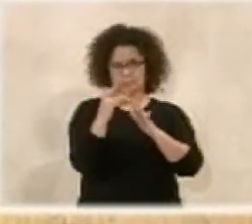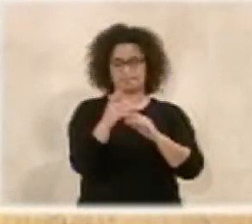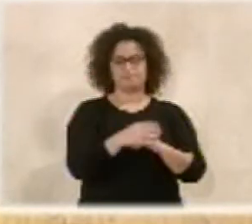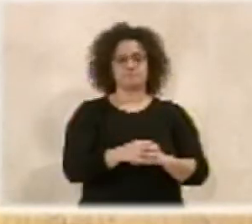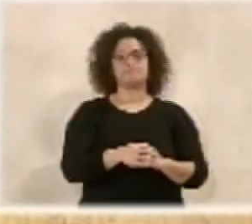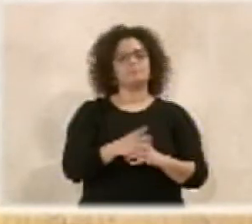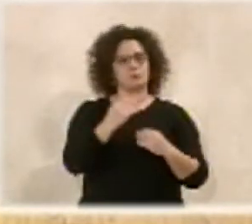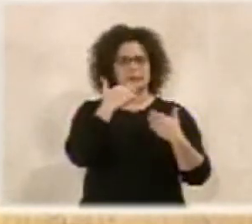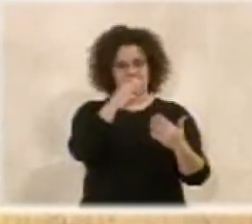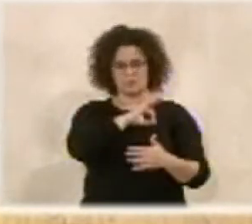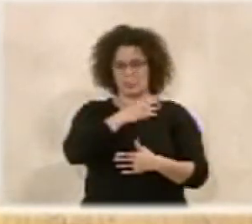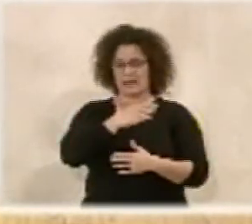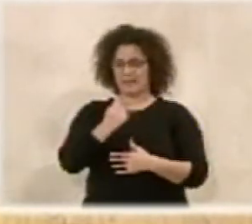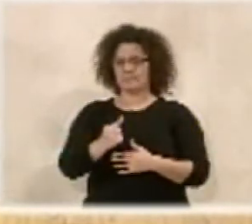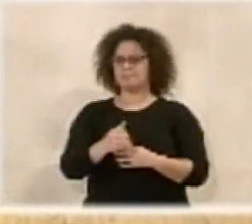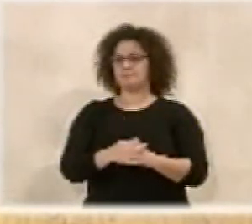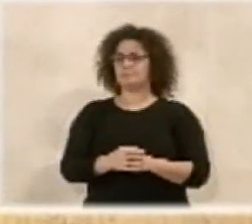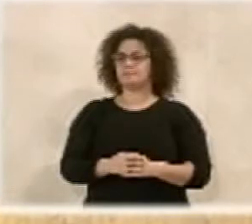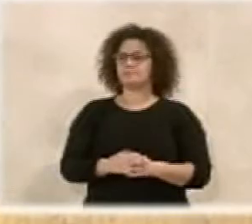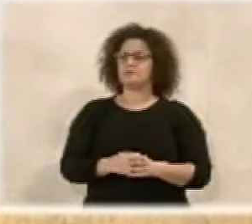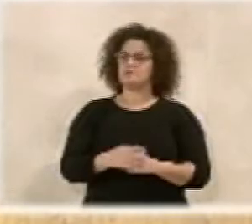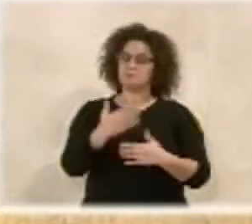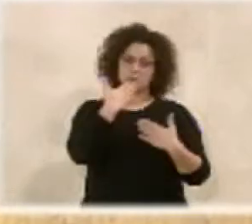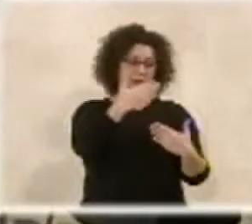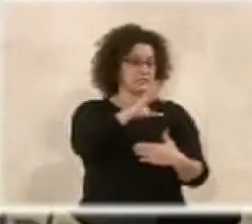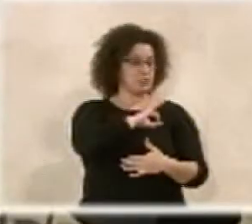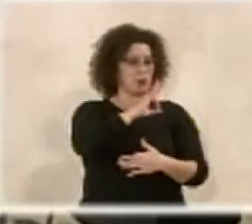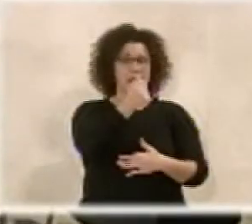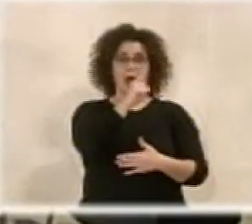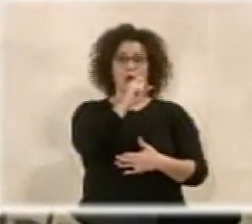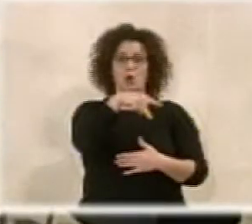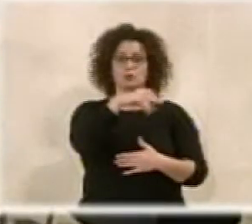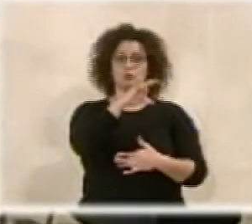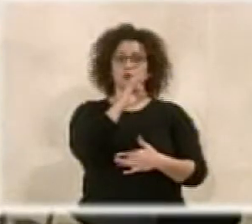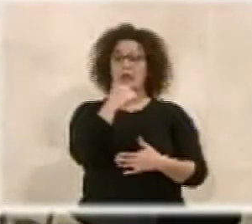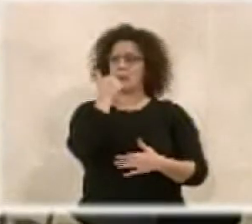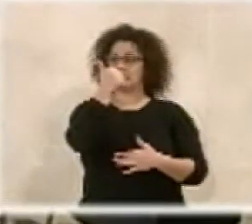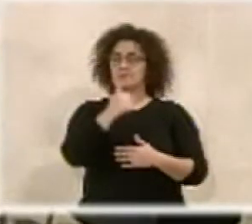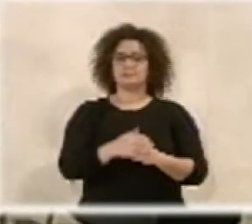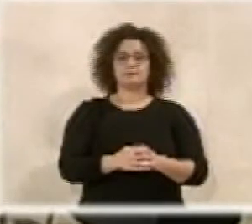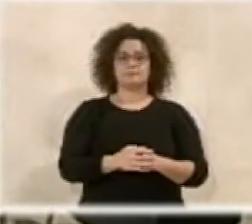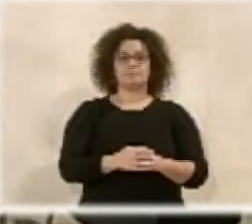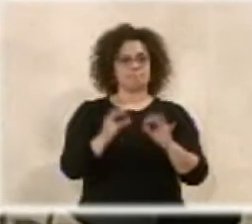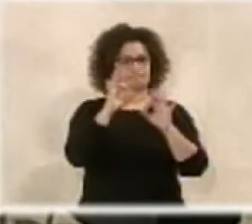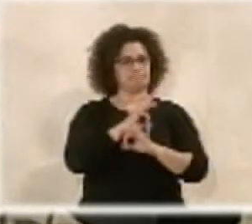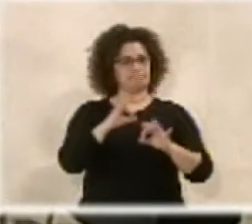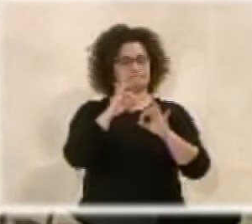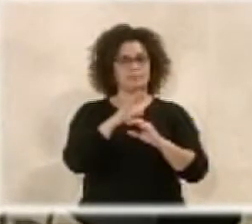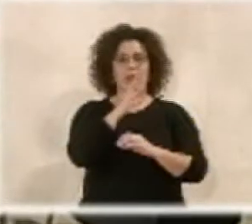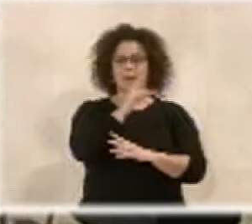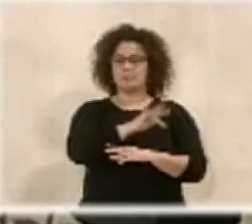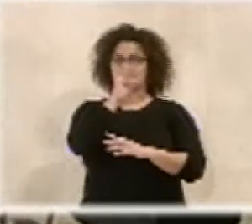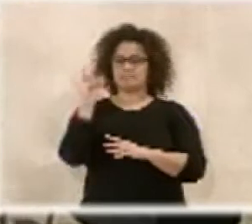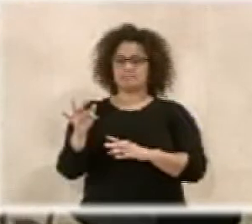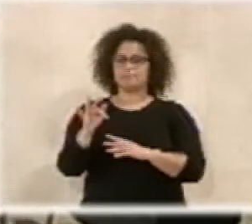ponerla en marcha. Muchísimas gracias, señor alcalde. Muchas gracias, señor Alonso. ¿Alguna cuestión más? Nada más. Pues pasamos al